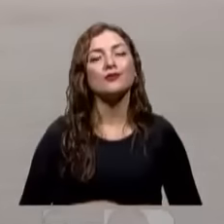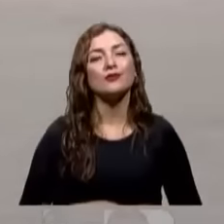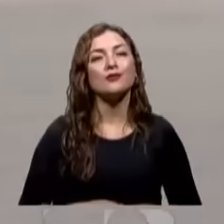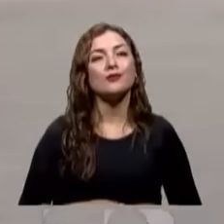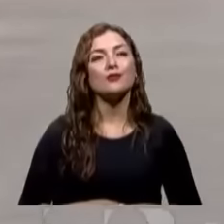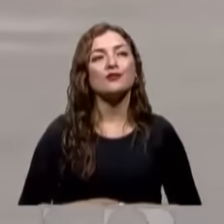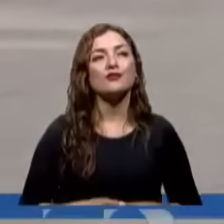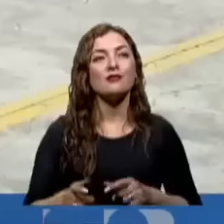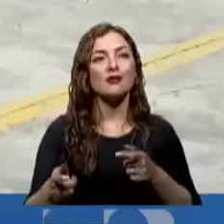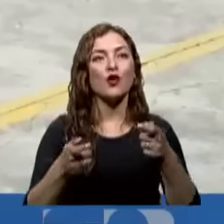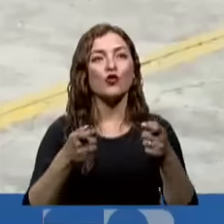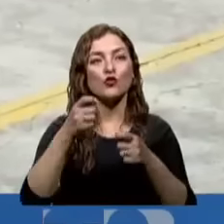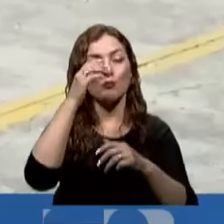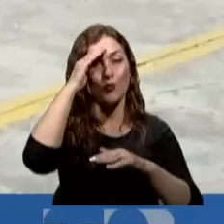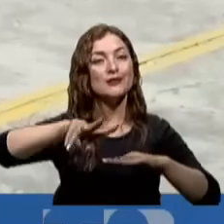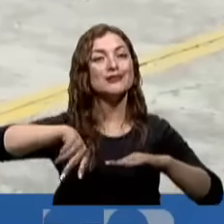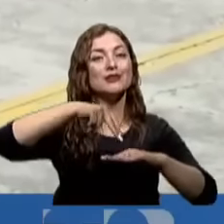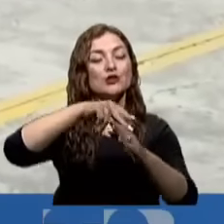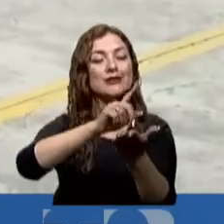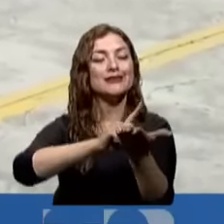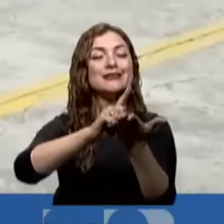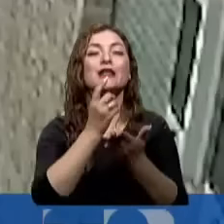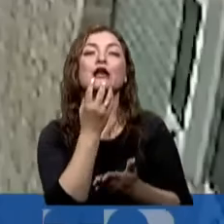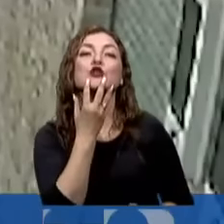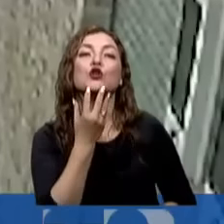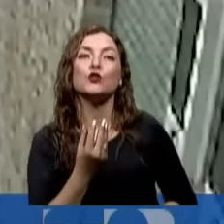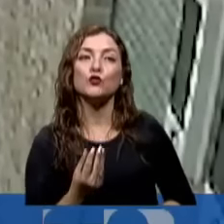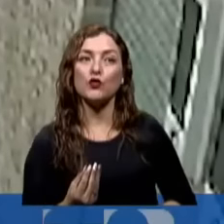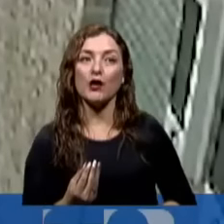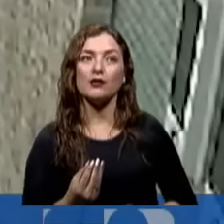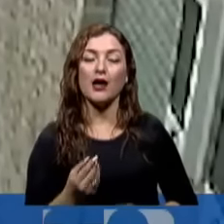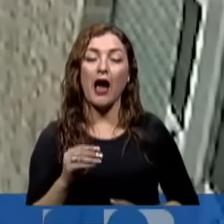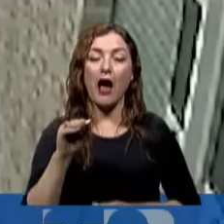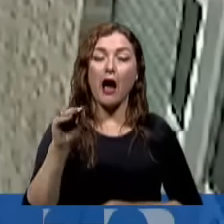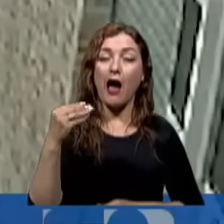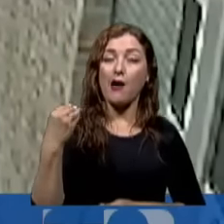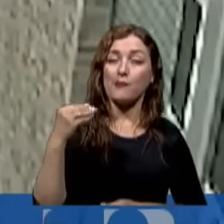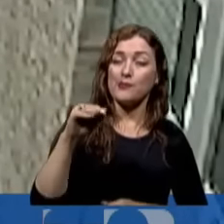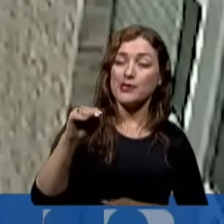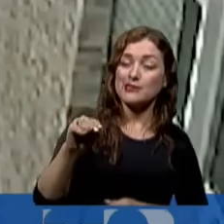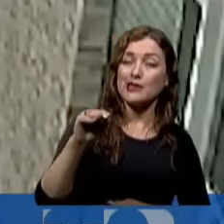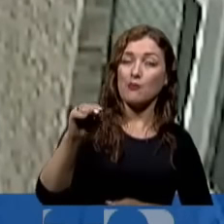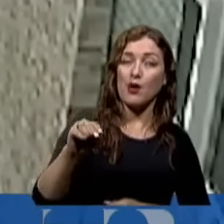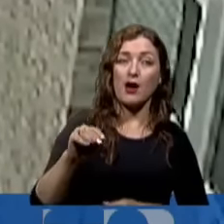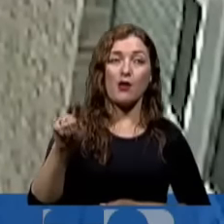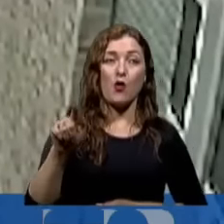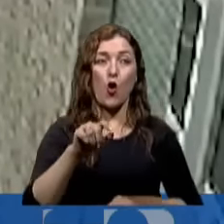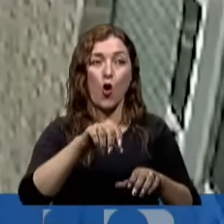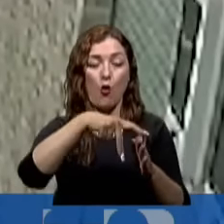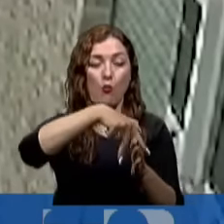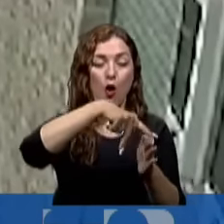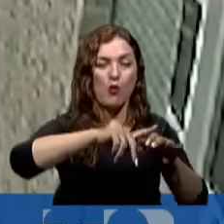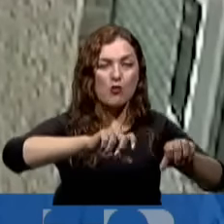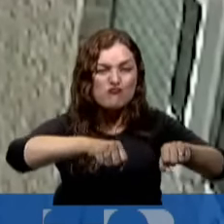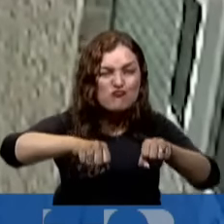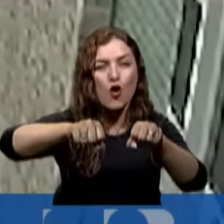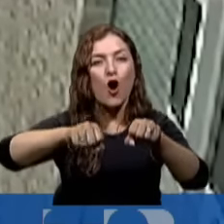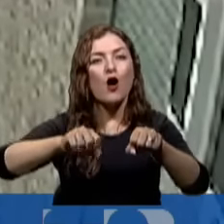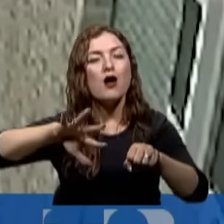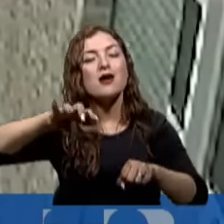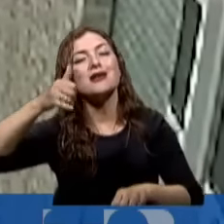En medio de un operativo, la policía del distrito Eloy Alfaro fue alertada de dos sujetos que estaban robando celulares y carteras en el sector